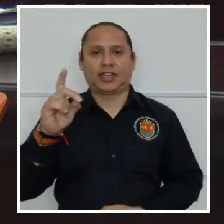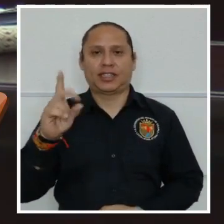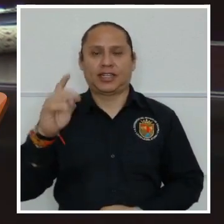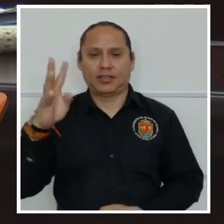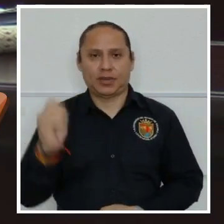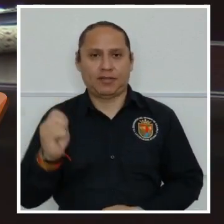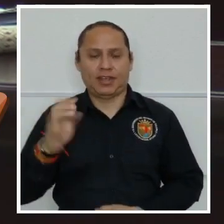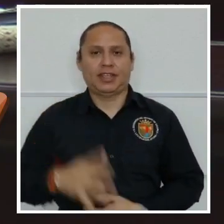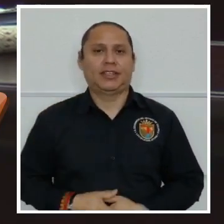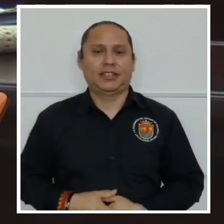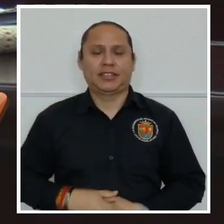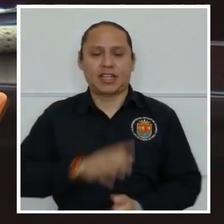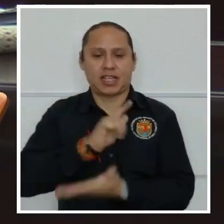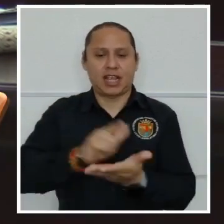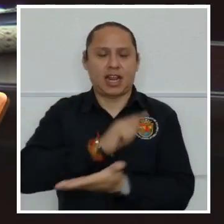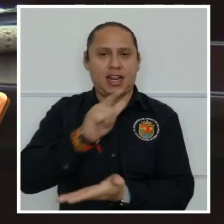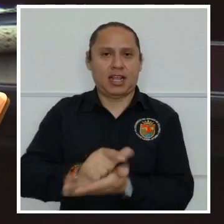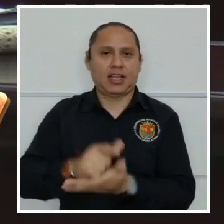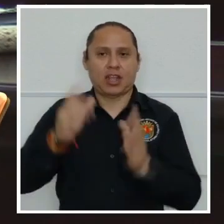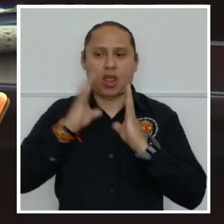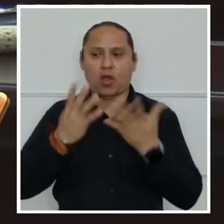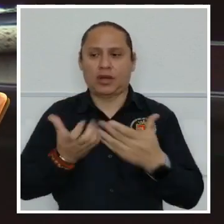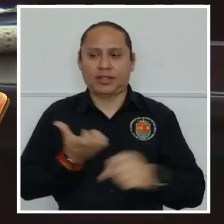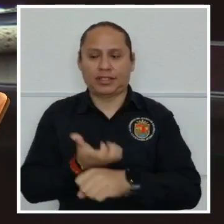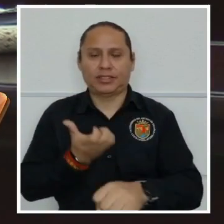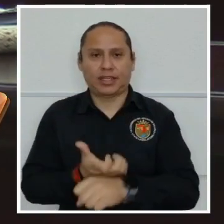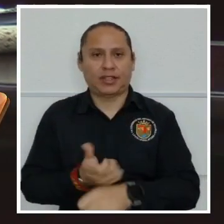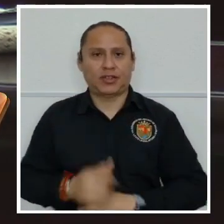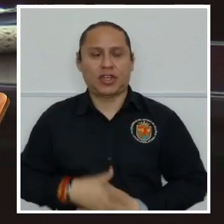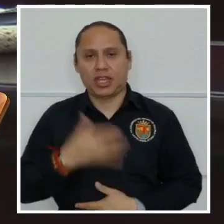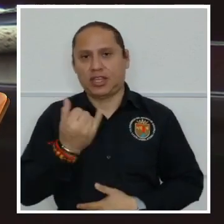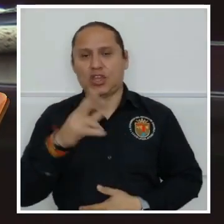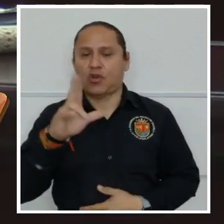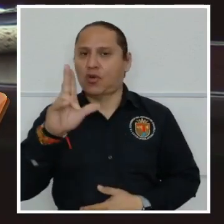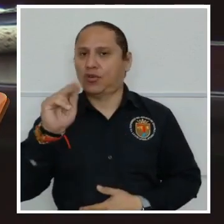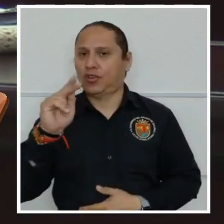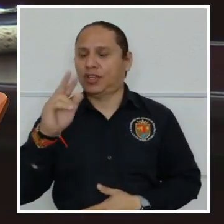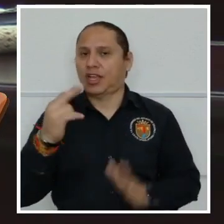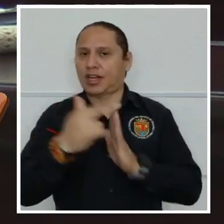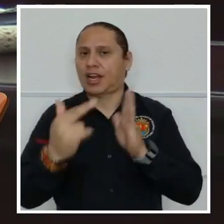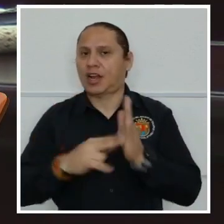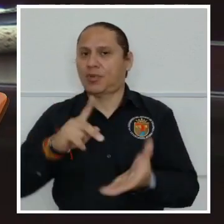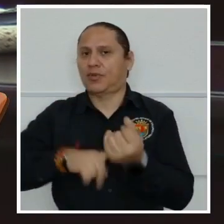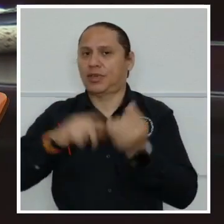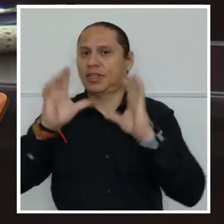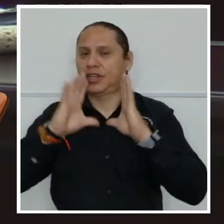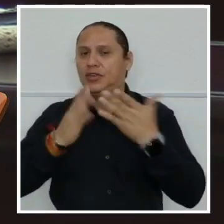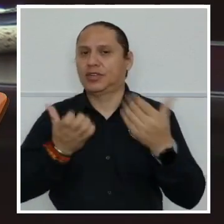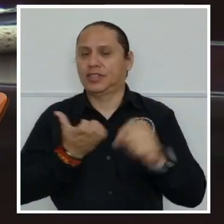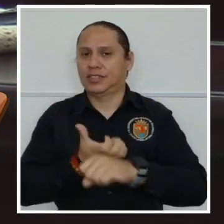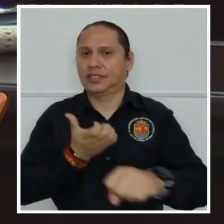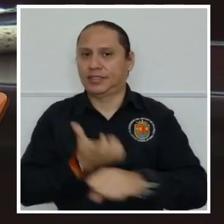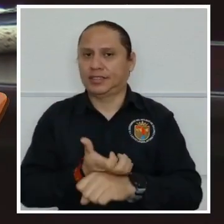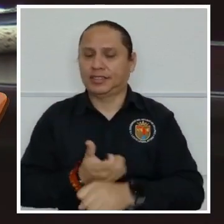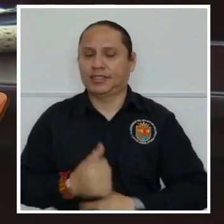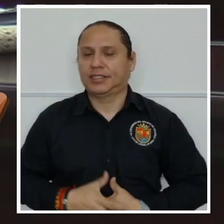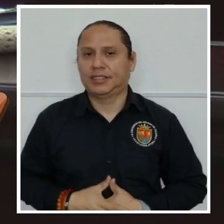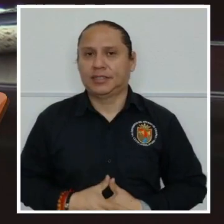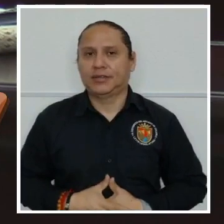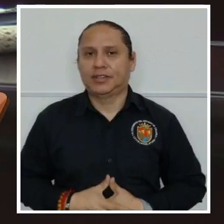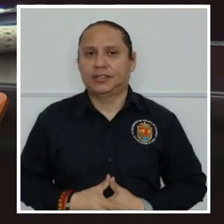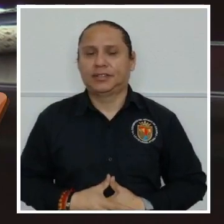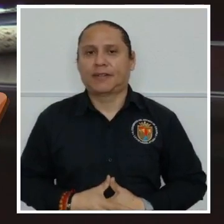y 39 de la Ley Orgánica del Congreso del Estado y 80 del Reglamento Interior de este